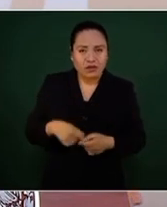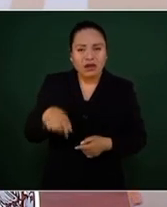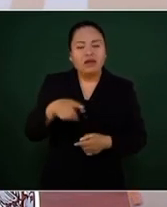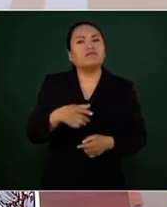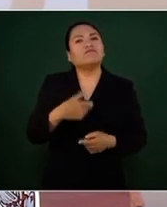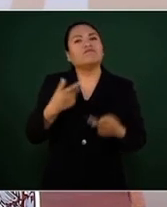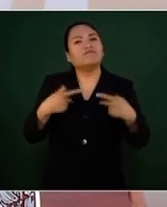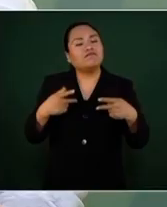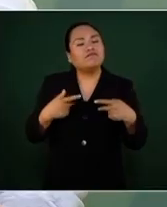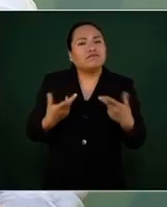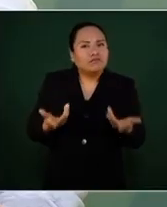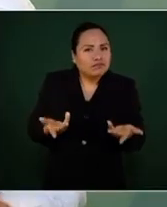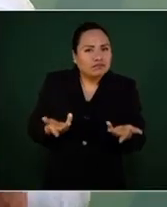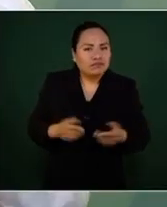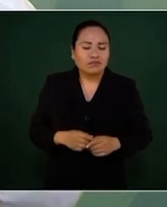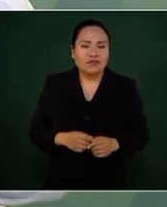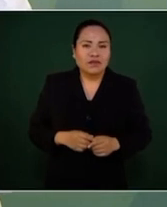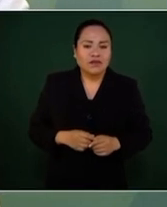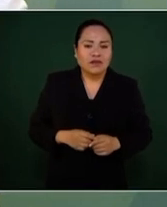gentes